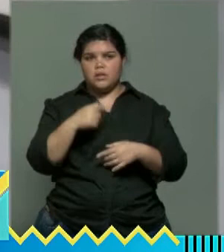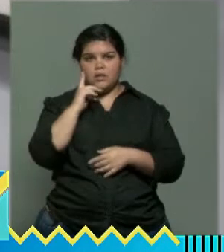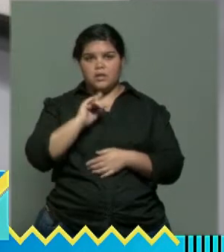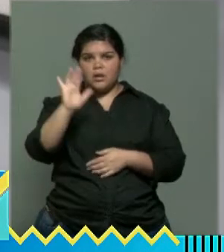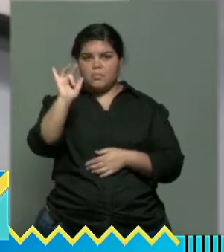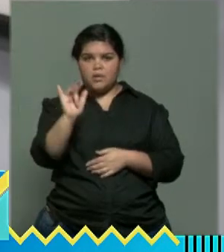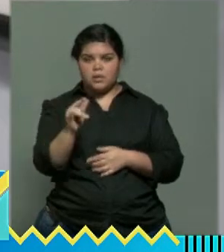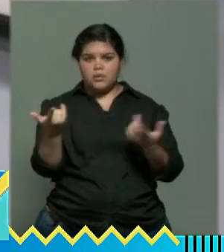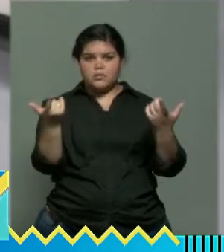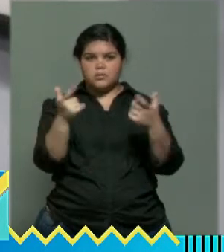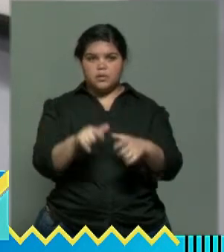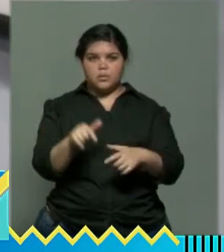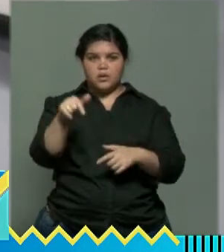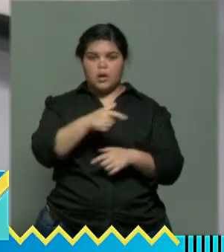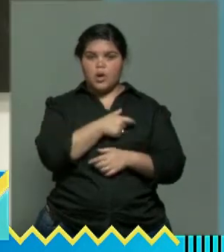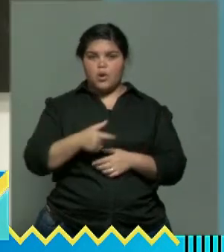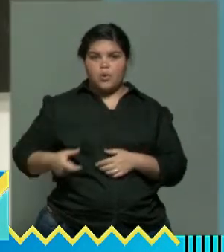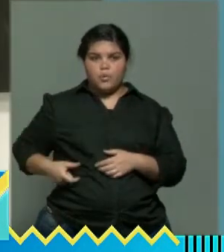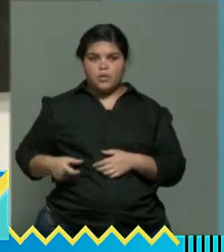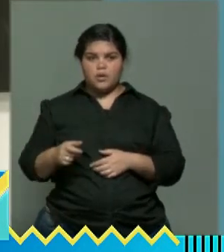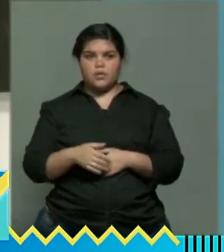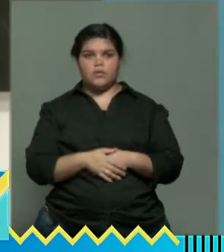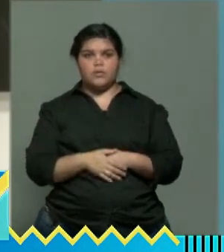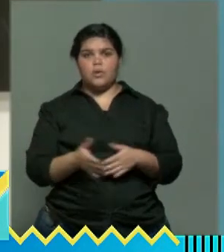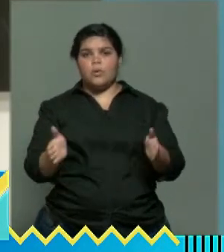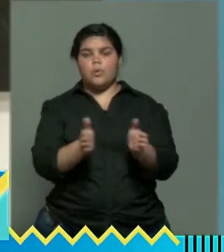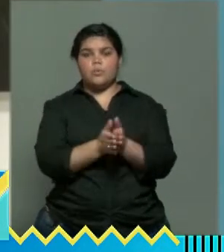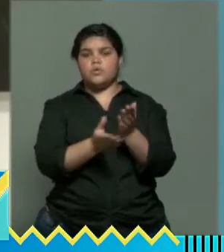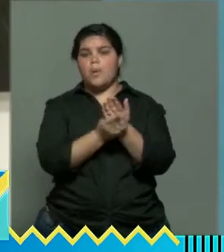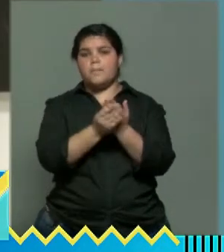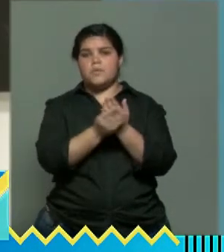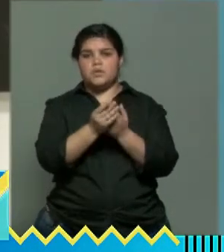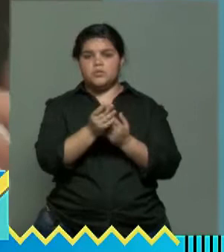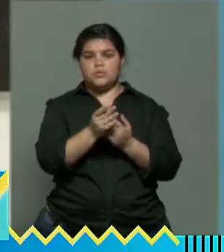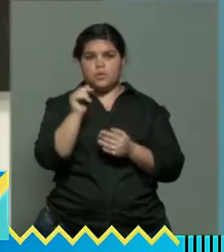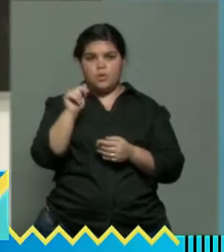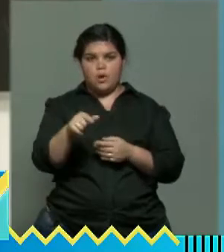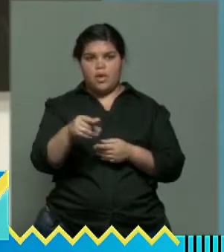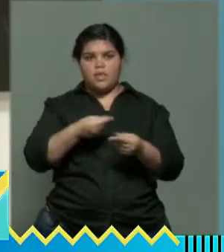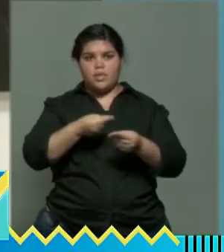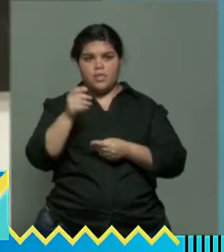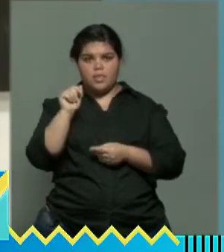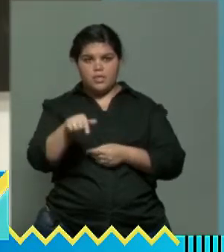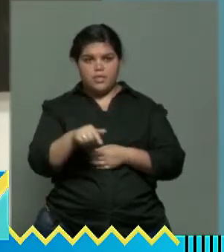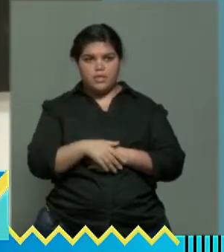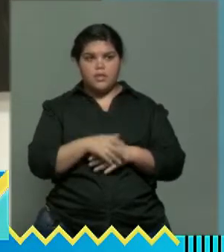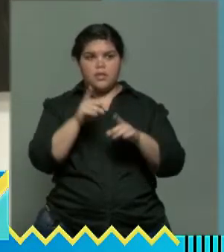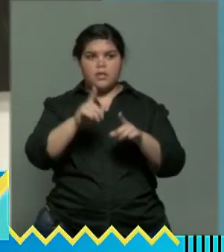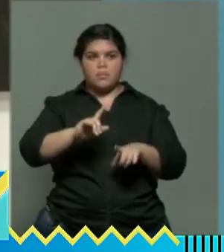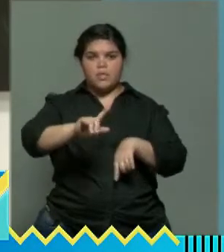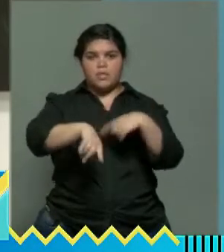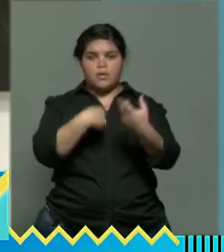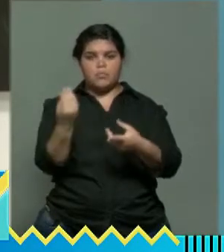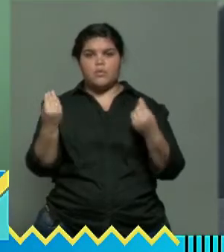se reúne nuestro gobernador con justamente el ministro de Jovne para ver cómo continúa esta discusión y cómo va a llegar este punto de